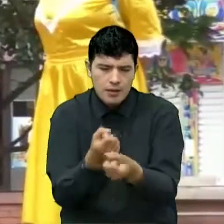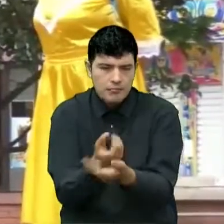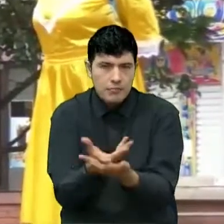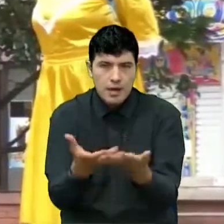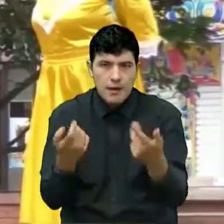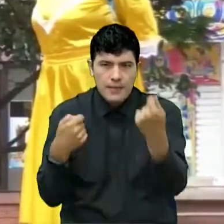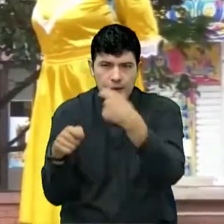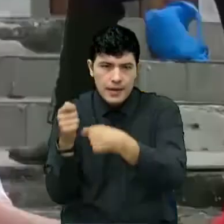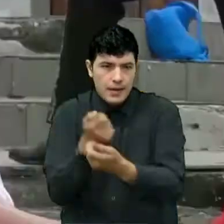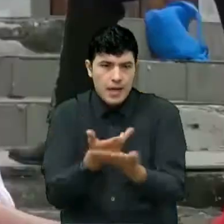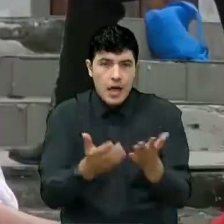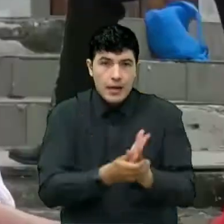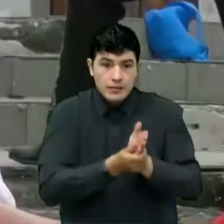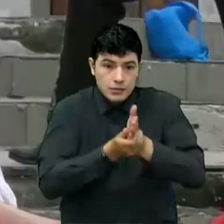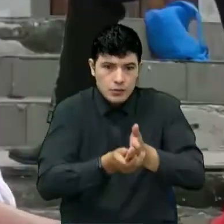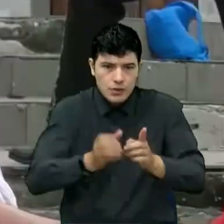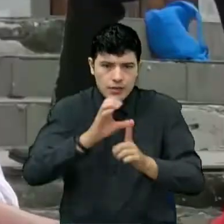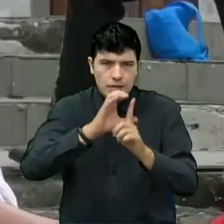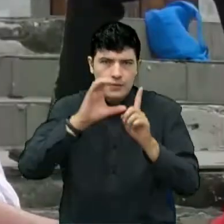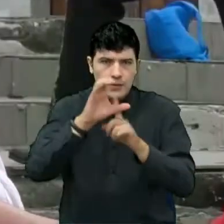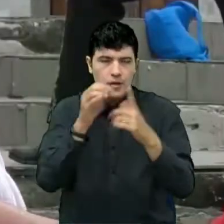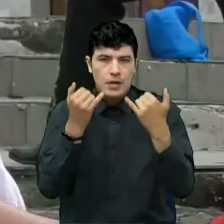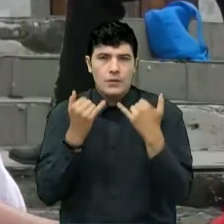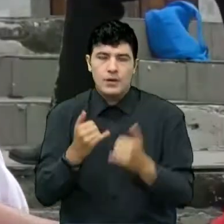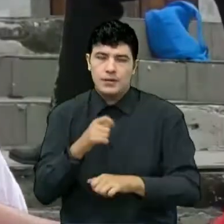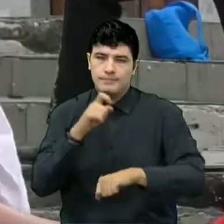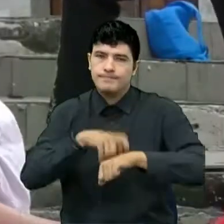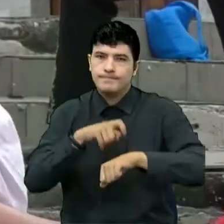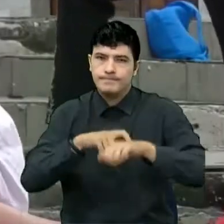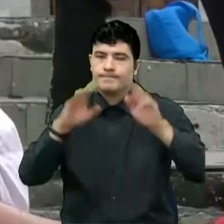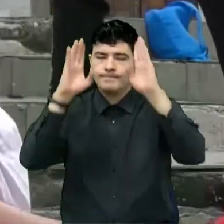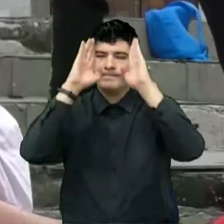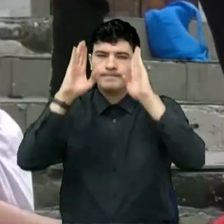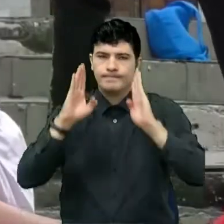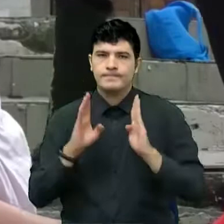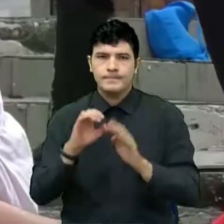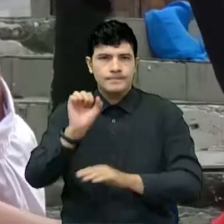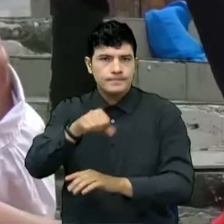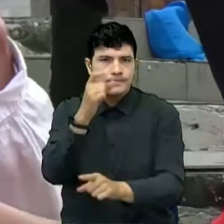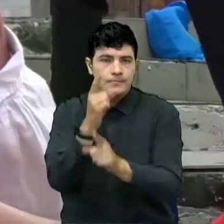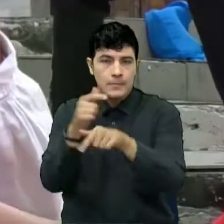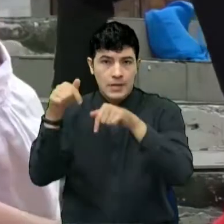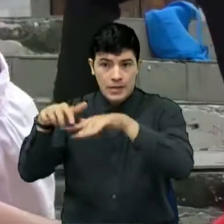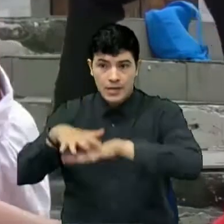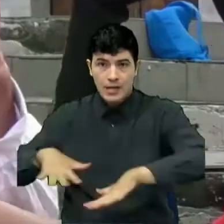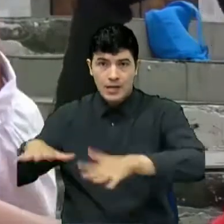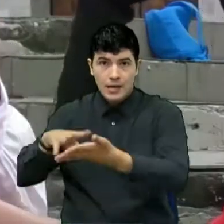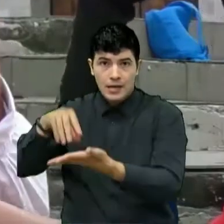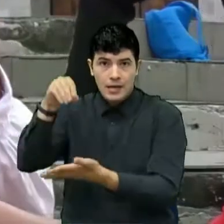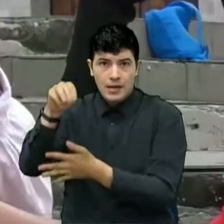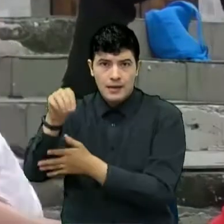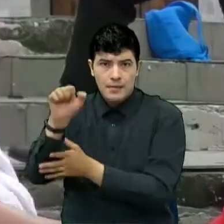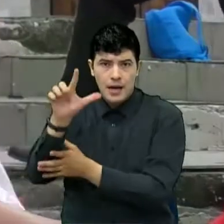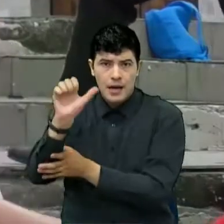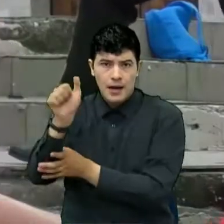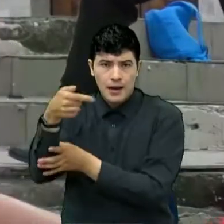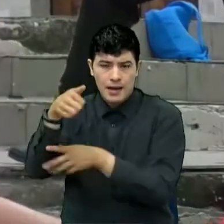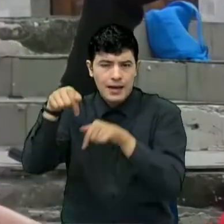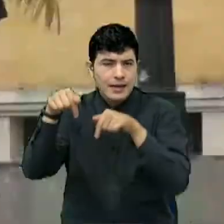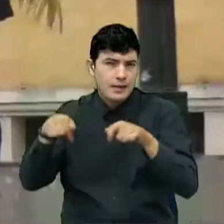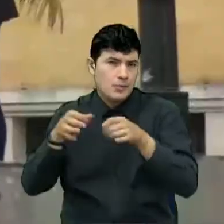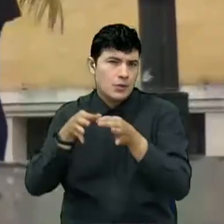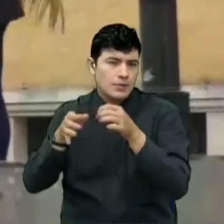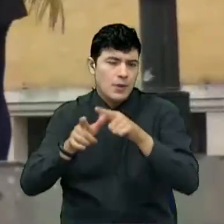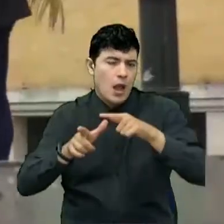ya es hora de que nos presten atención y sobre todo aquí a la provincia de garcía rovira que es la más lejana del departamento de